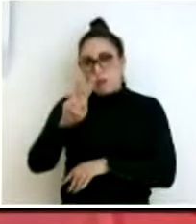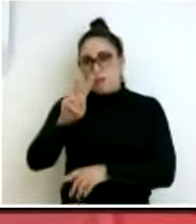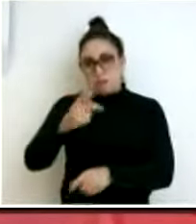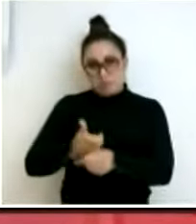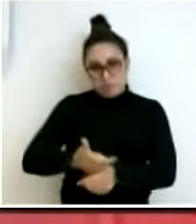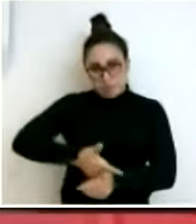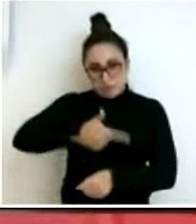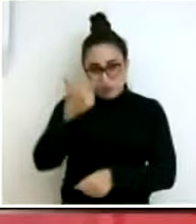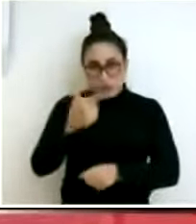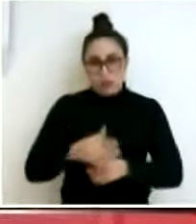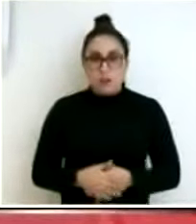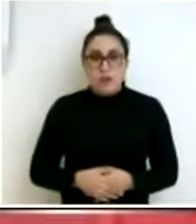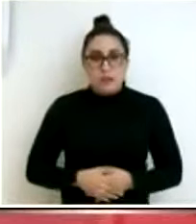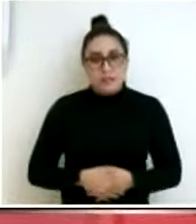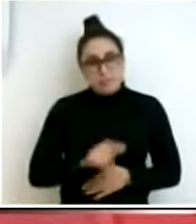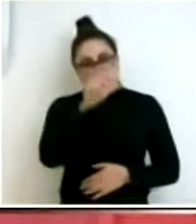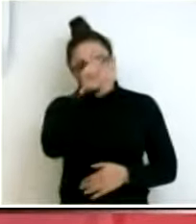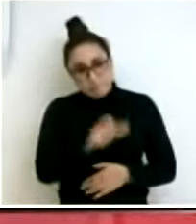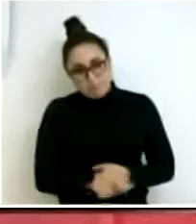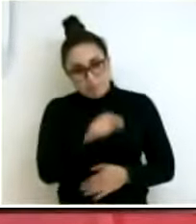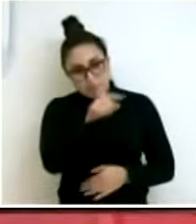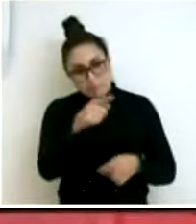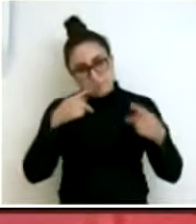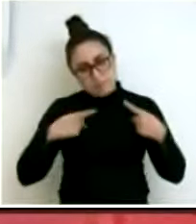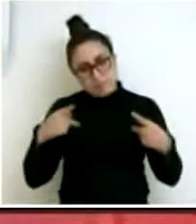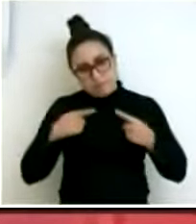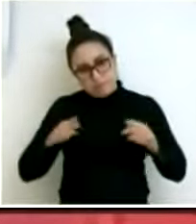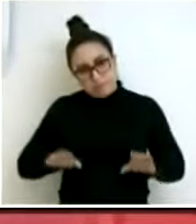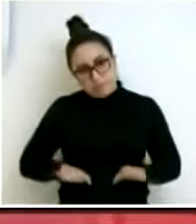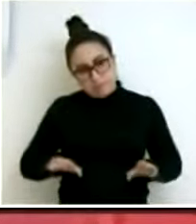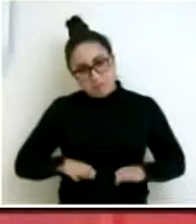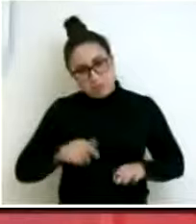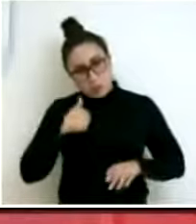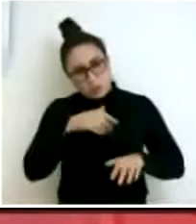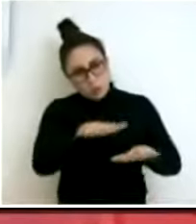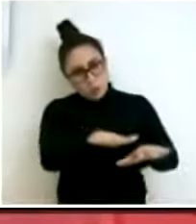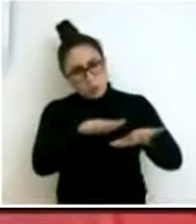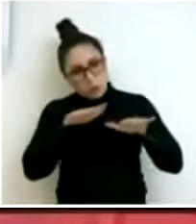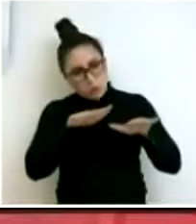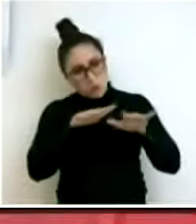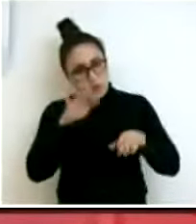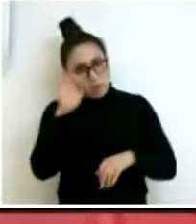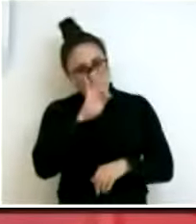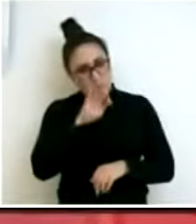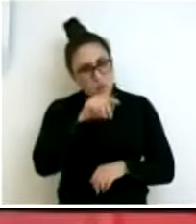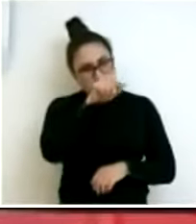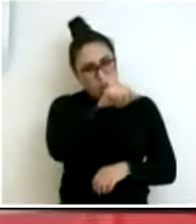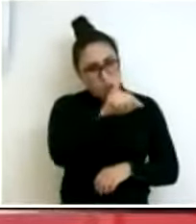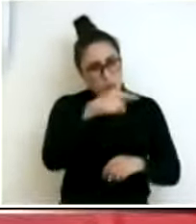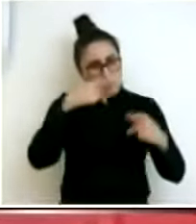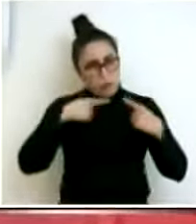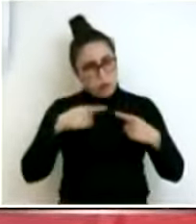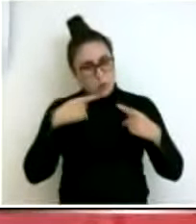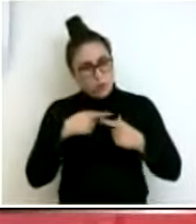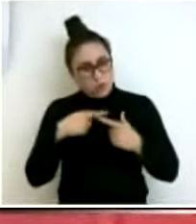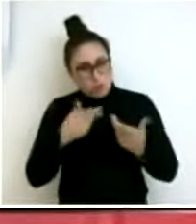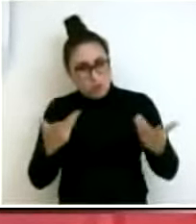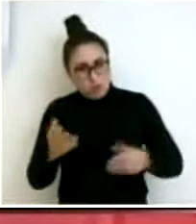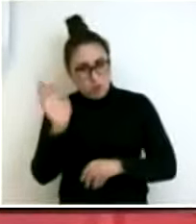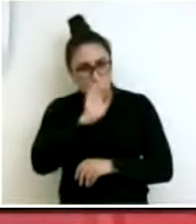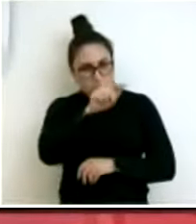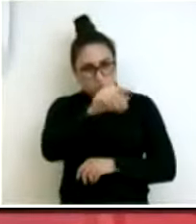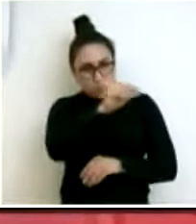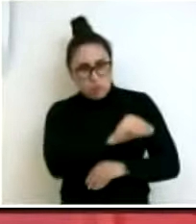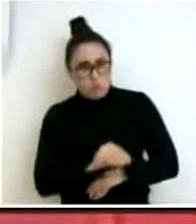La grandeza de los seres humanos no se da cuando se está en la mayoría, cuando se tiene